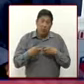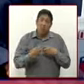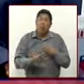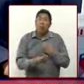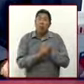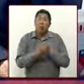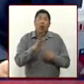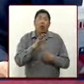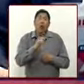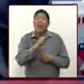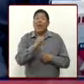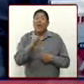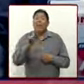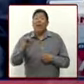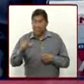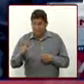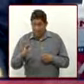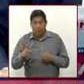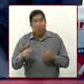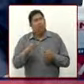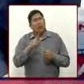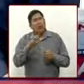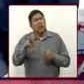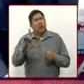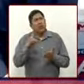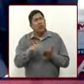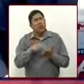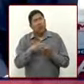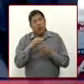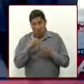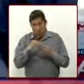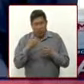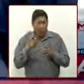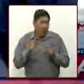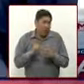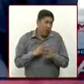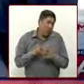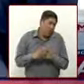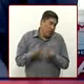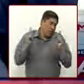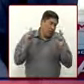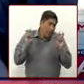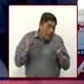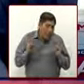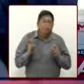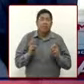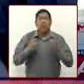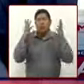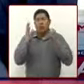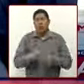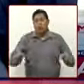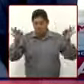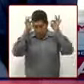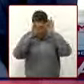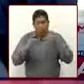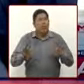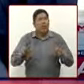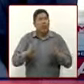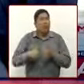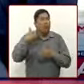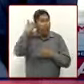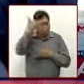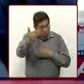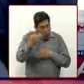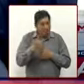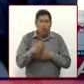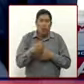Banco Fácil, mucho más que se tenía algo de 138 millones de dólares en el sistema financiero. Entonces, ese es un dato muy importante. El siguiente